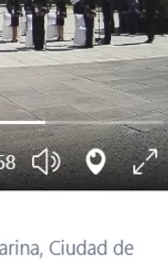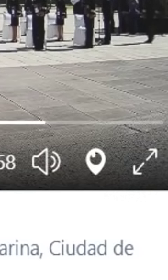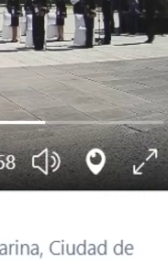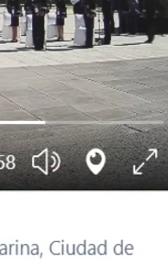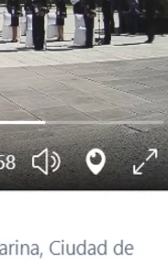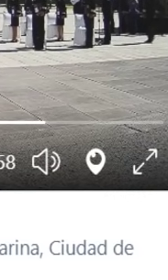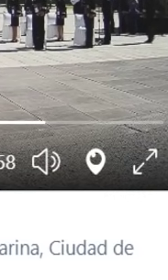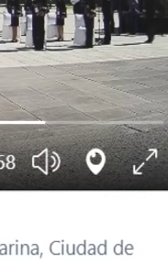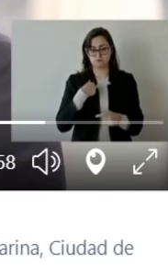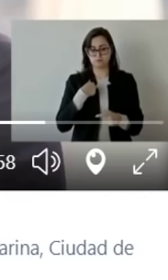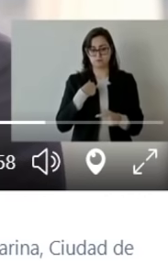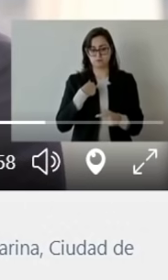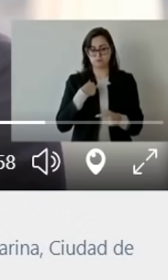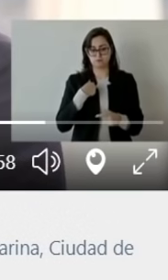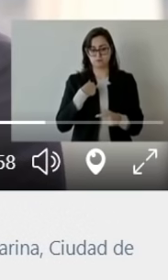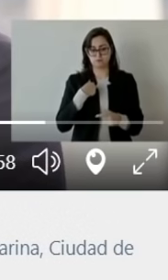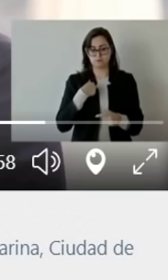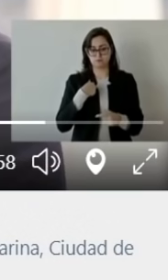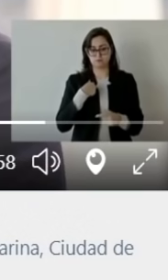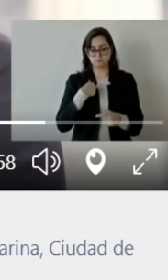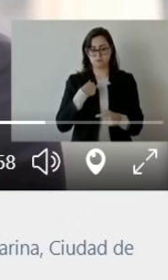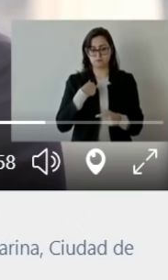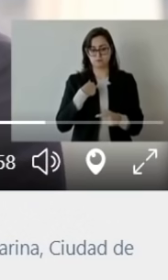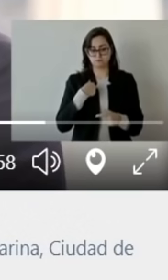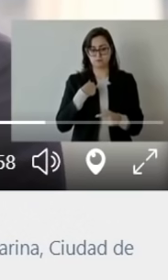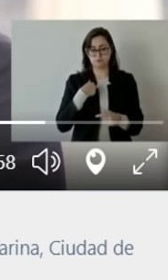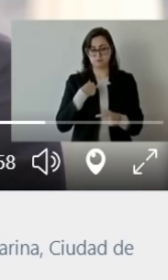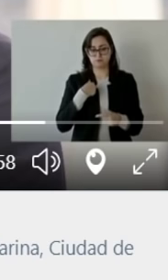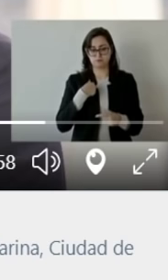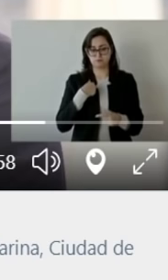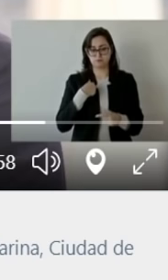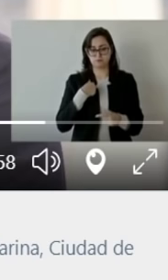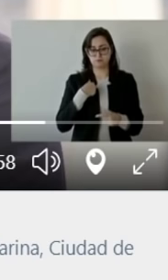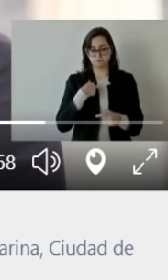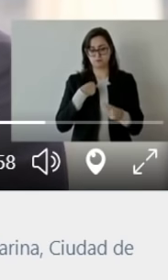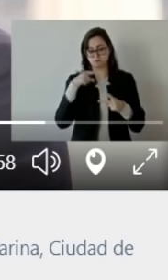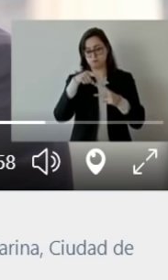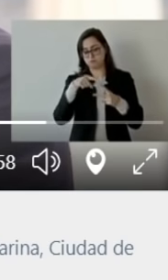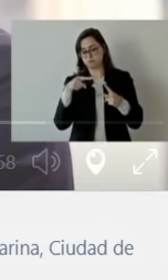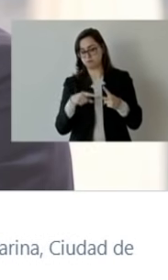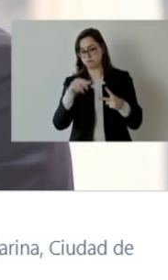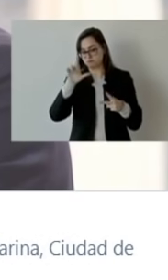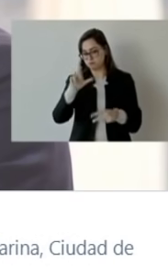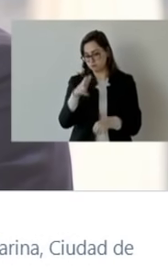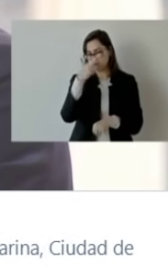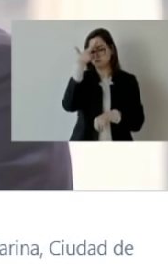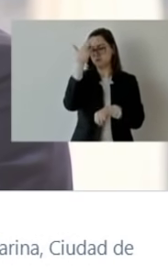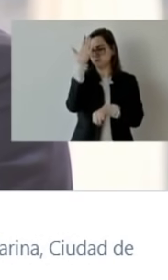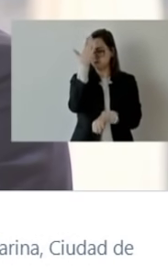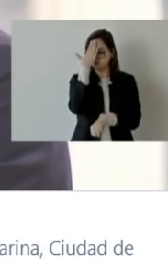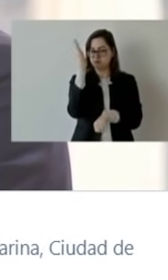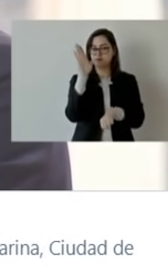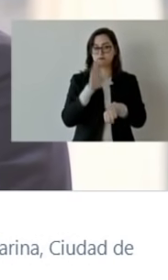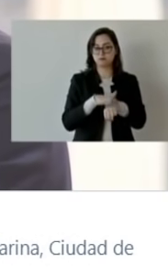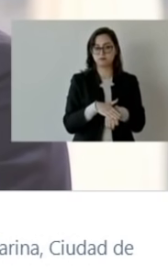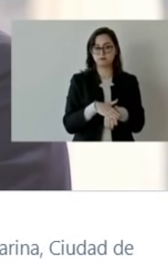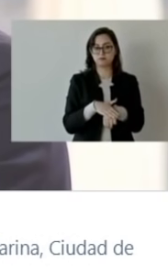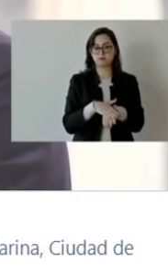en el marco de la celebración del Día de la Armada de México.